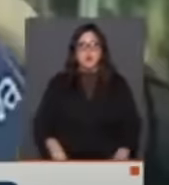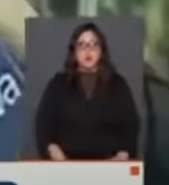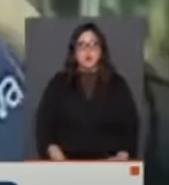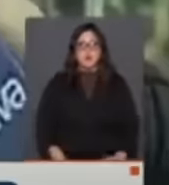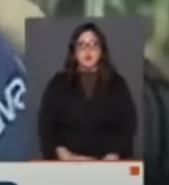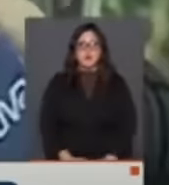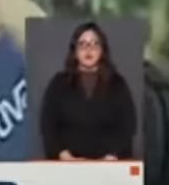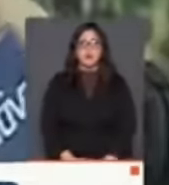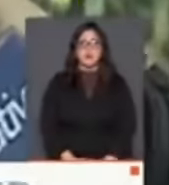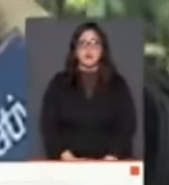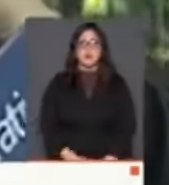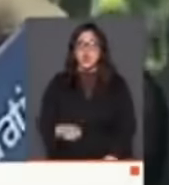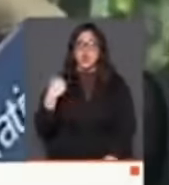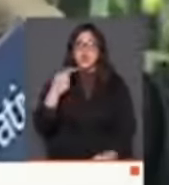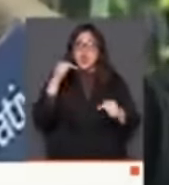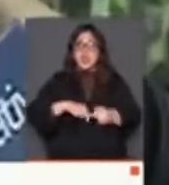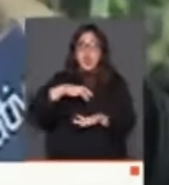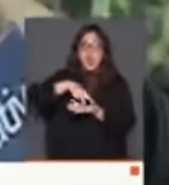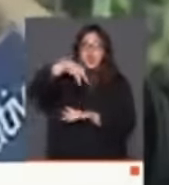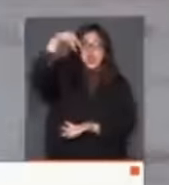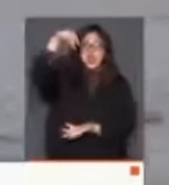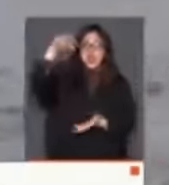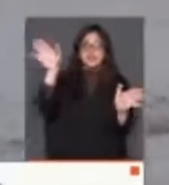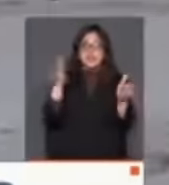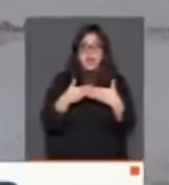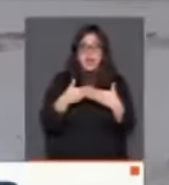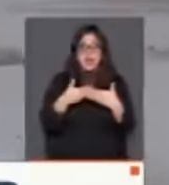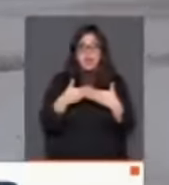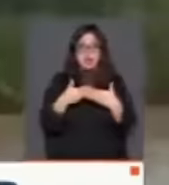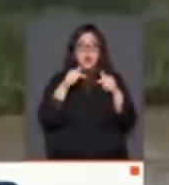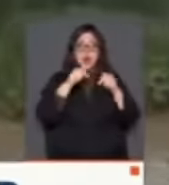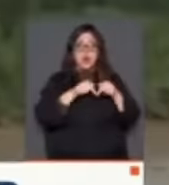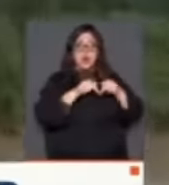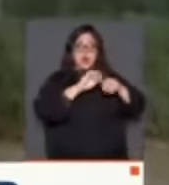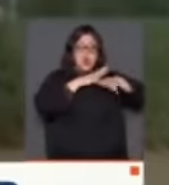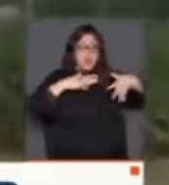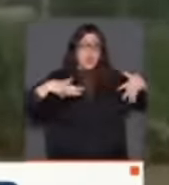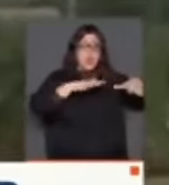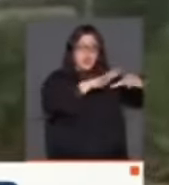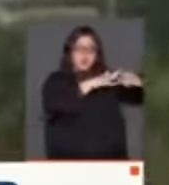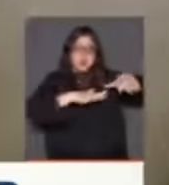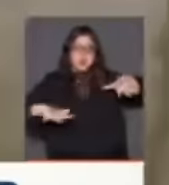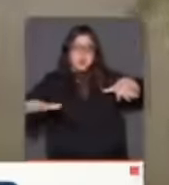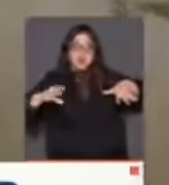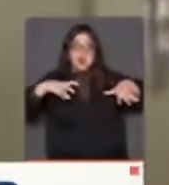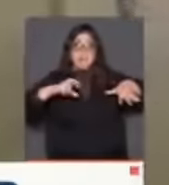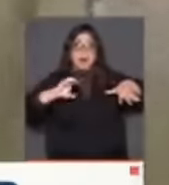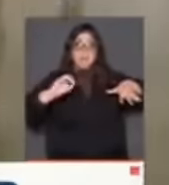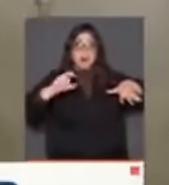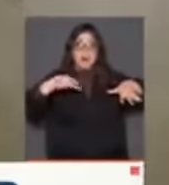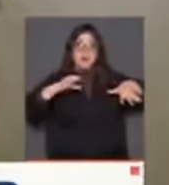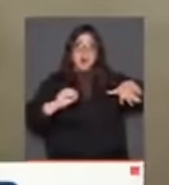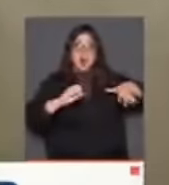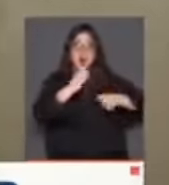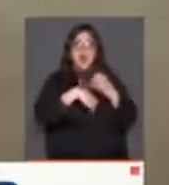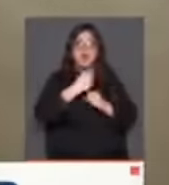Uy, nosotros hoy día, Costanera Center va a estar cerrado. Se salió el río Mapocho en 2016 y al Costanera Center entró el agua. Su